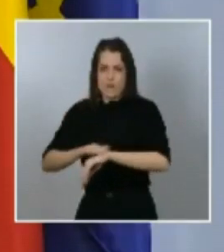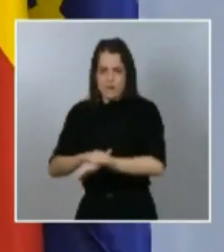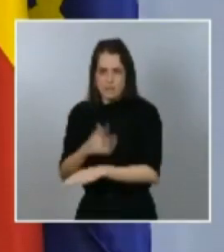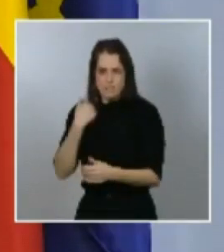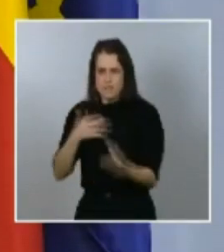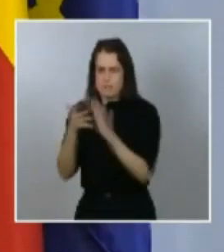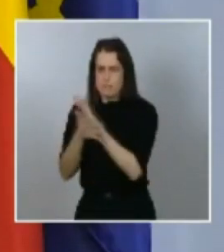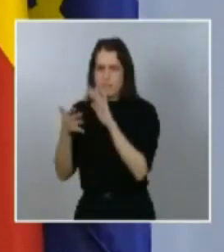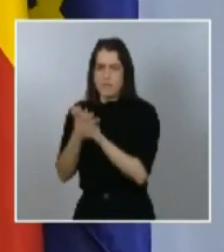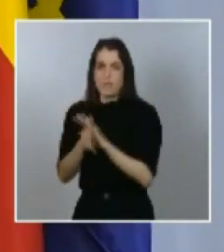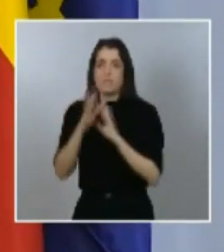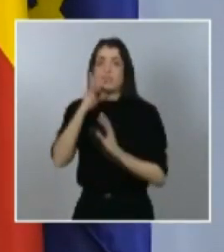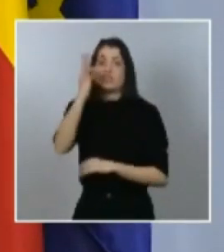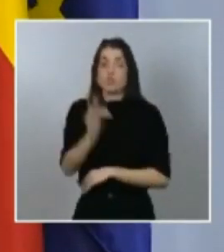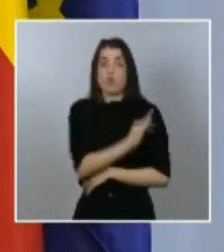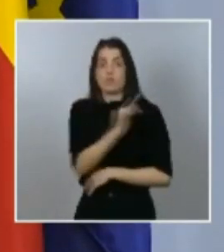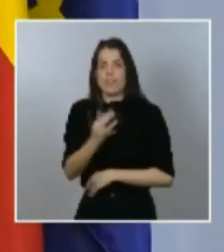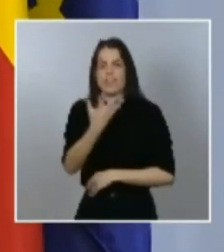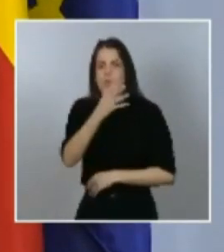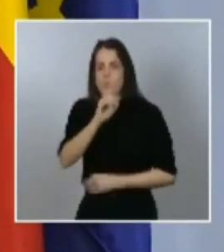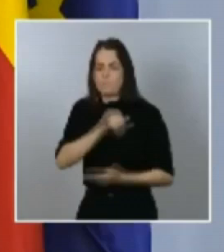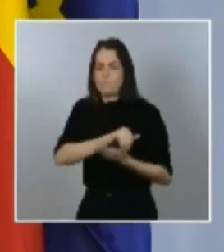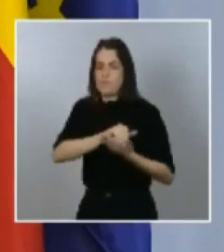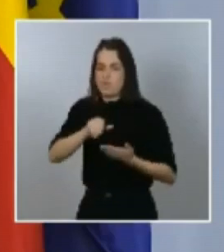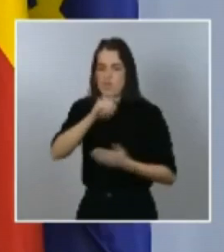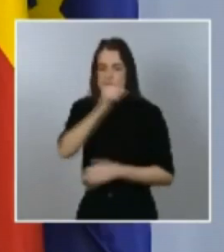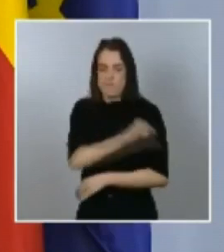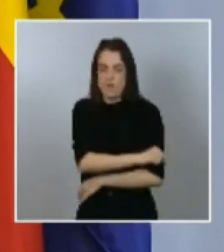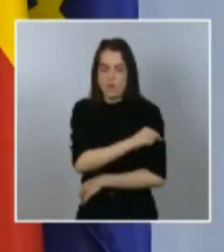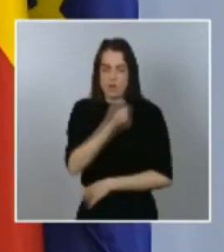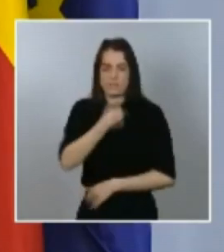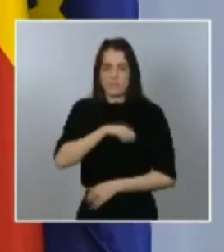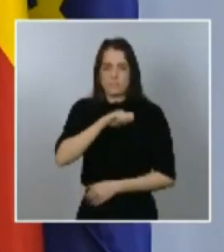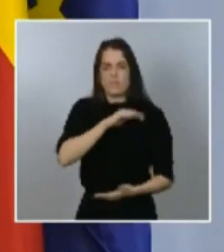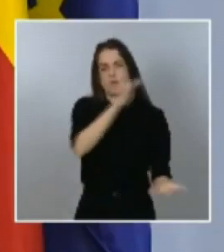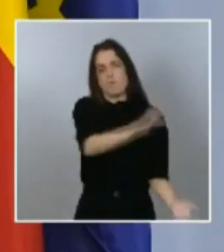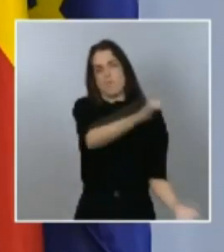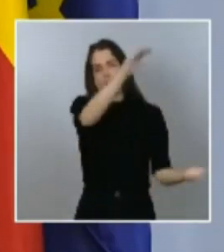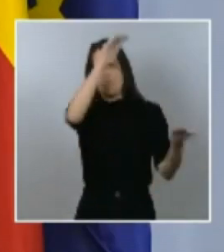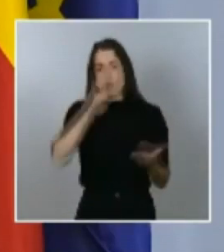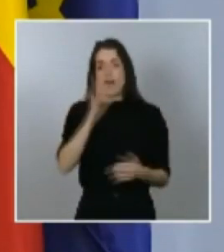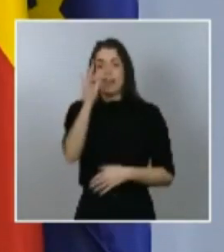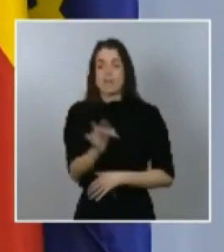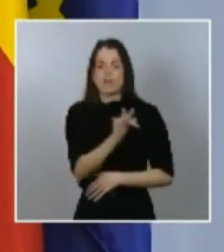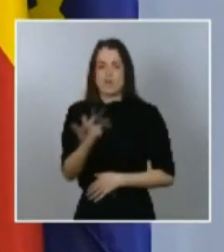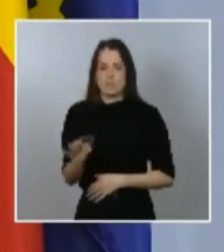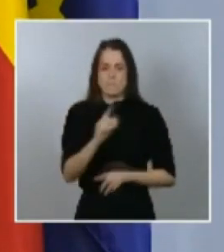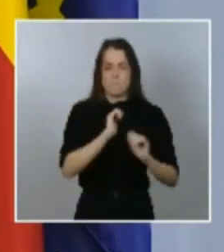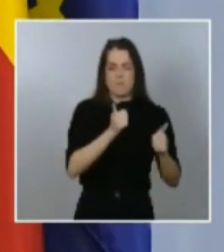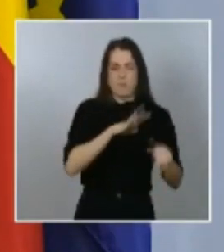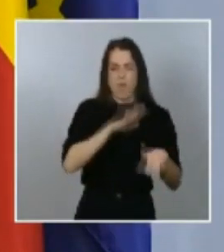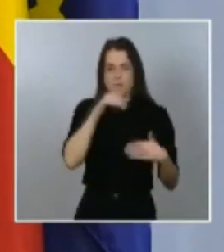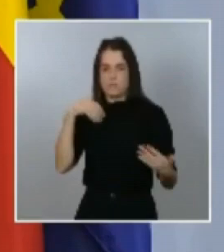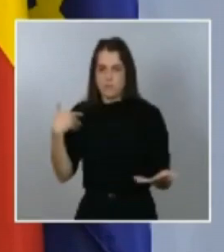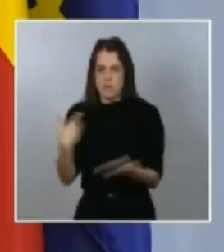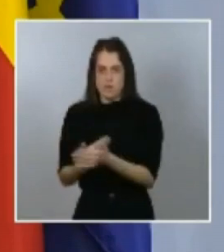ya 50 millones de vacunas las que España va a recibir de este consorcio Pfizer-BioNTech y que